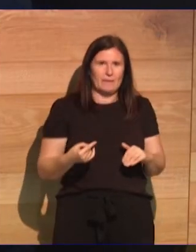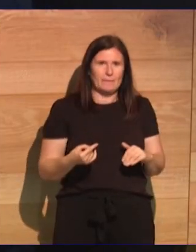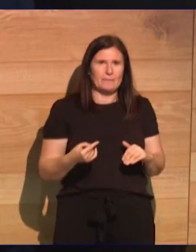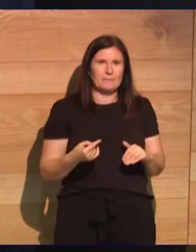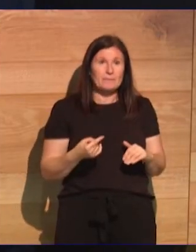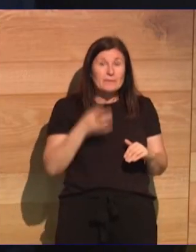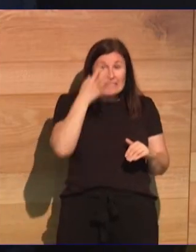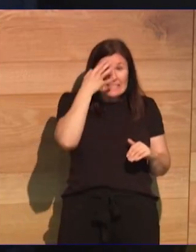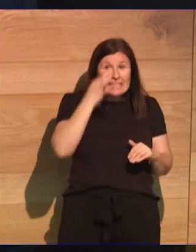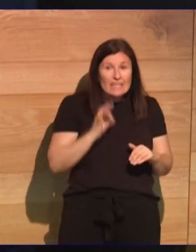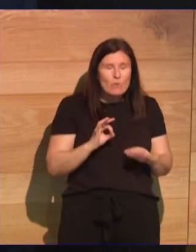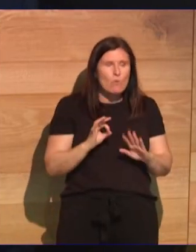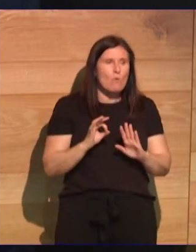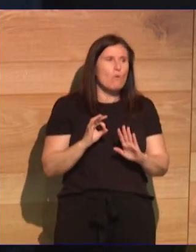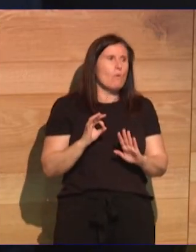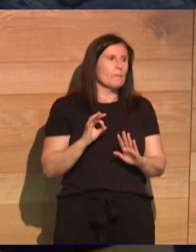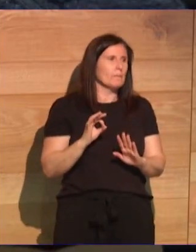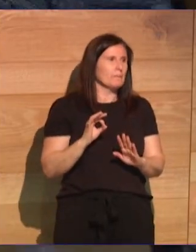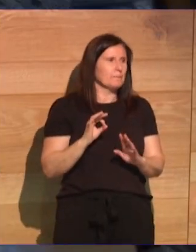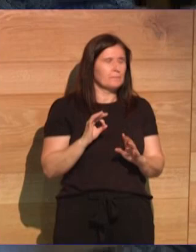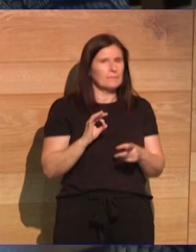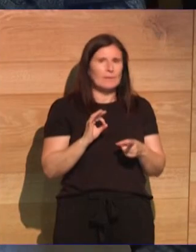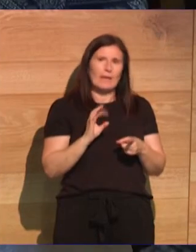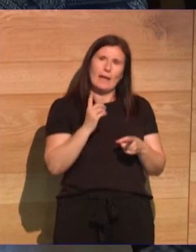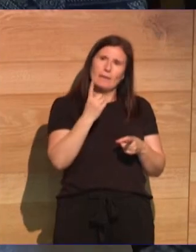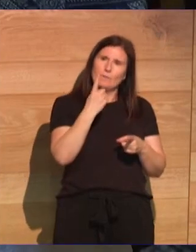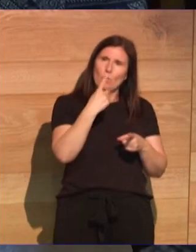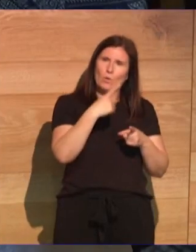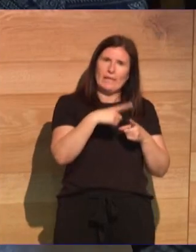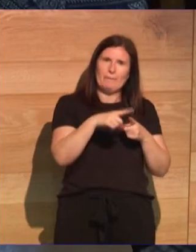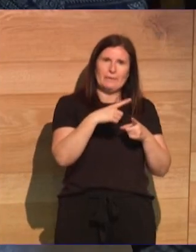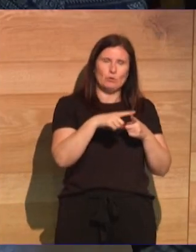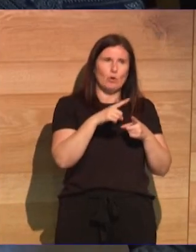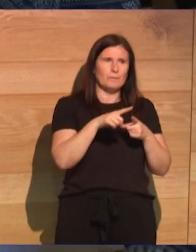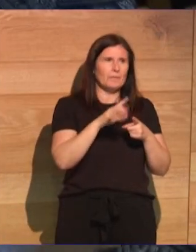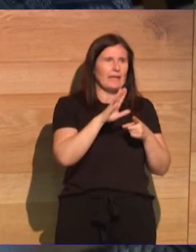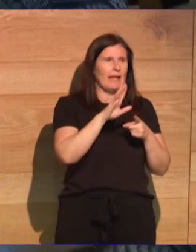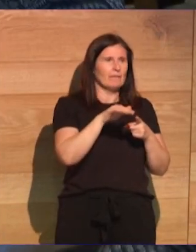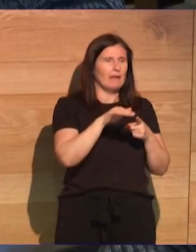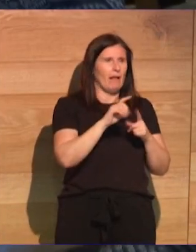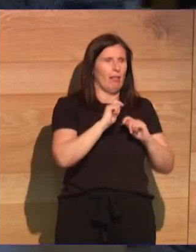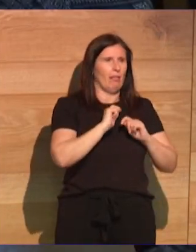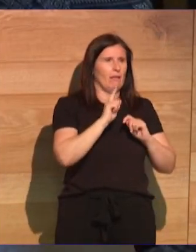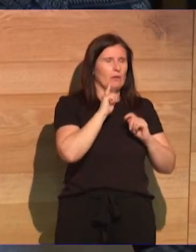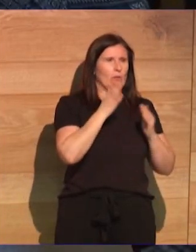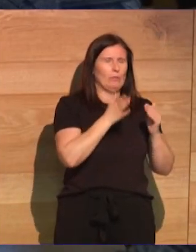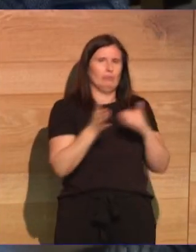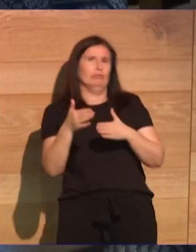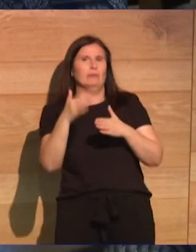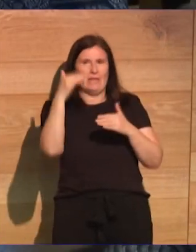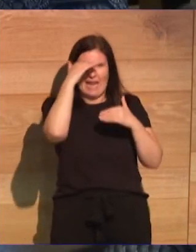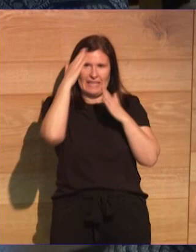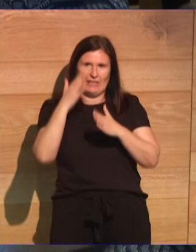Creo que hay un elemento mediático que nos desvía la atención con respecto a la inteligencia